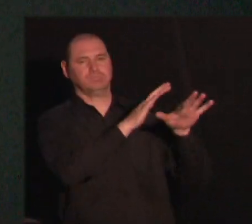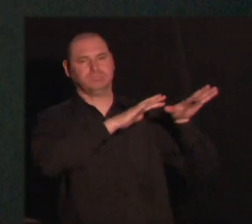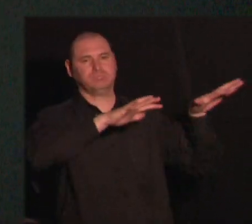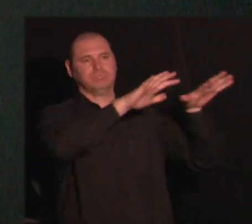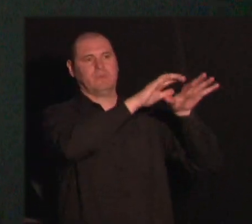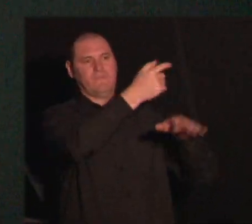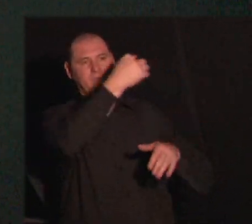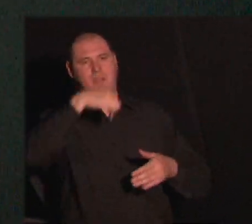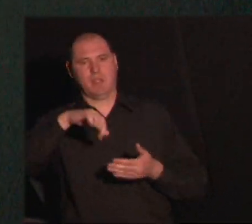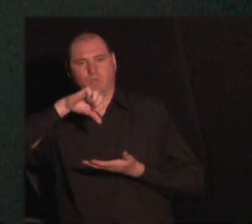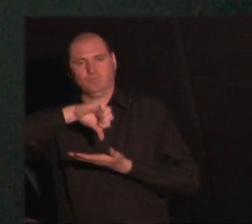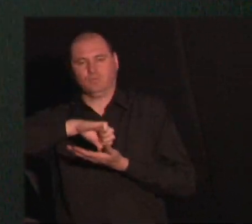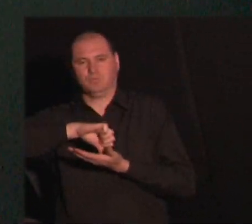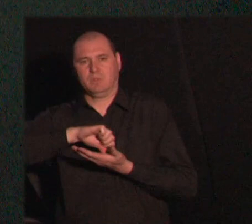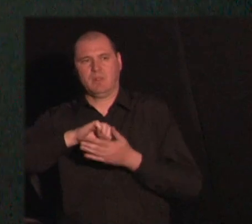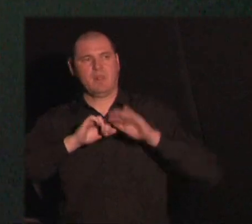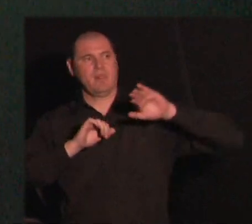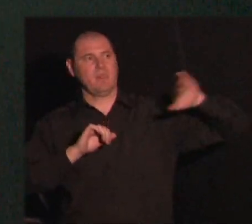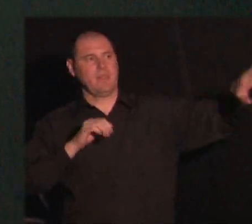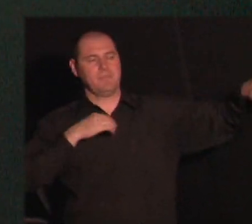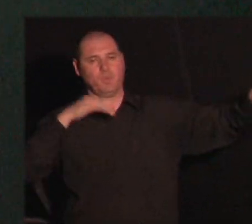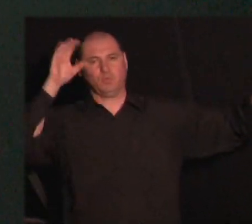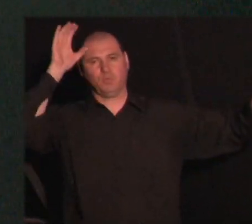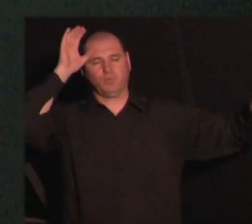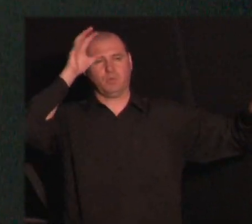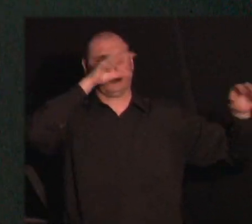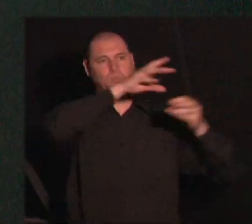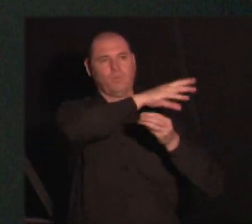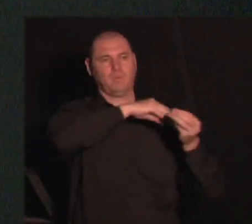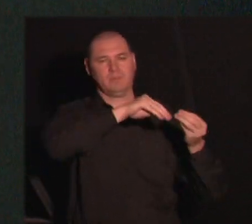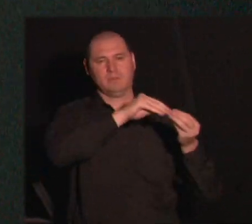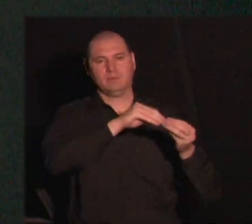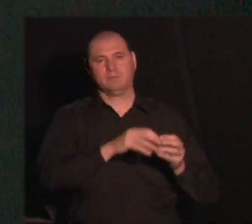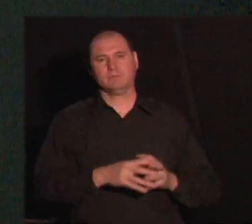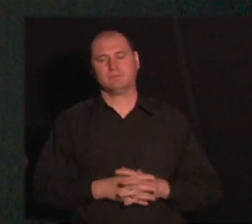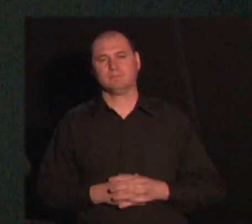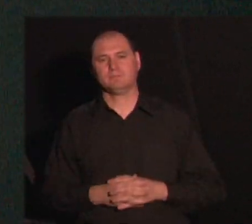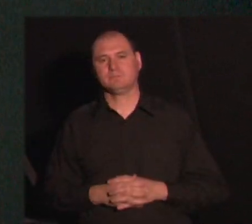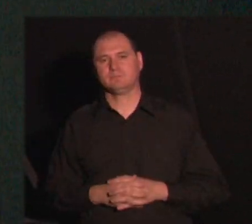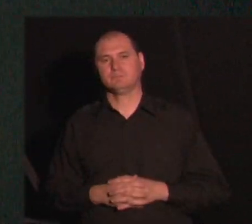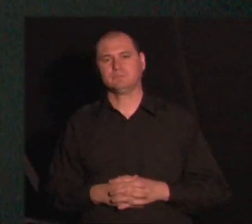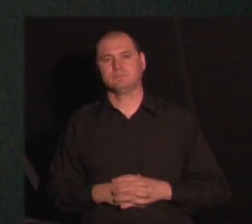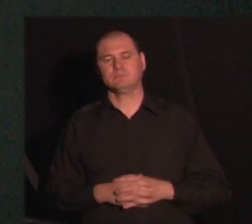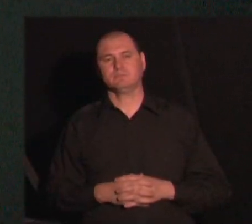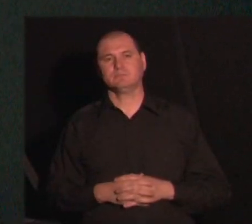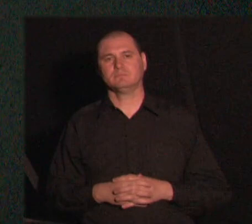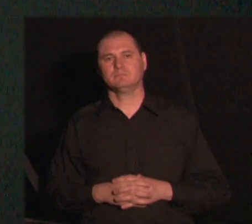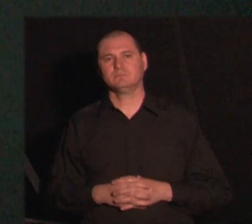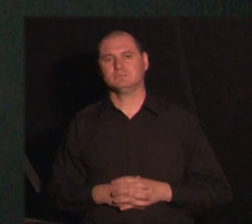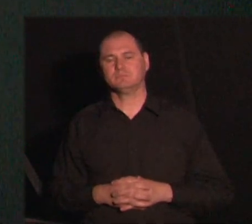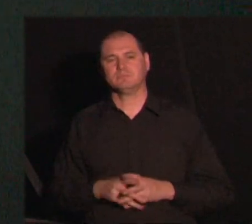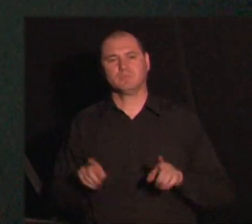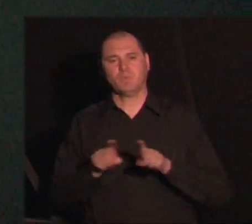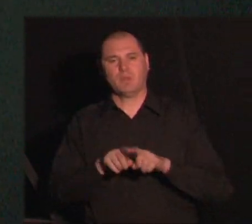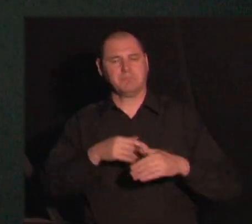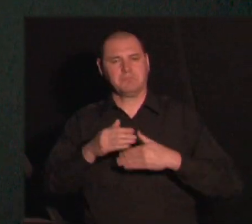en Asunción y dejar mi cultura, mi comunidad allá. Y con todo ese